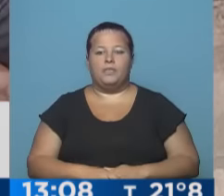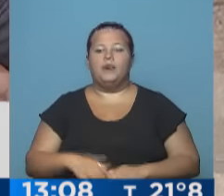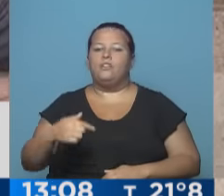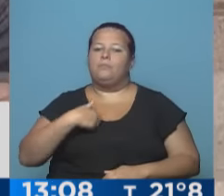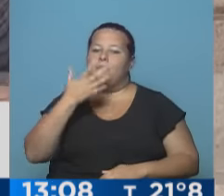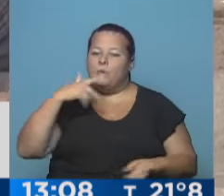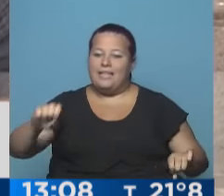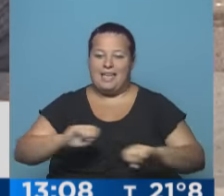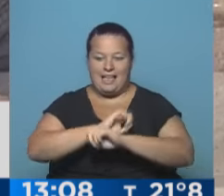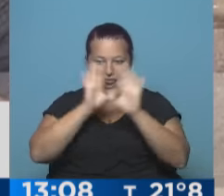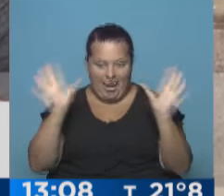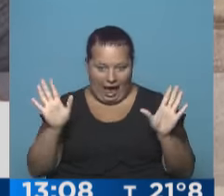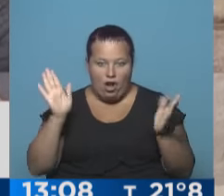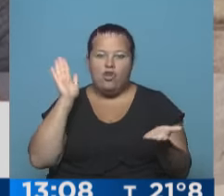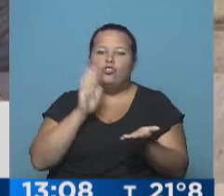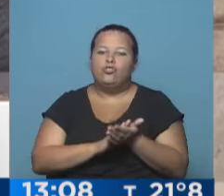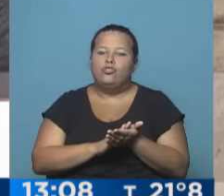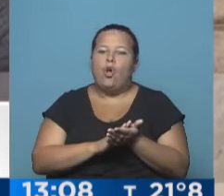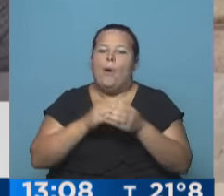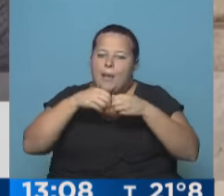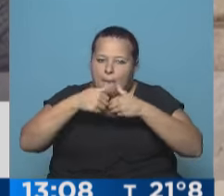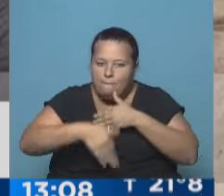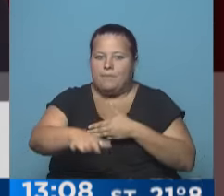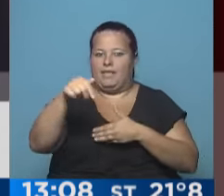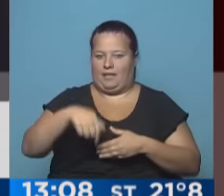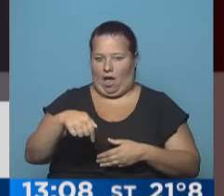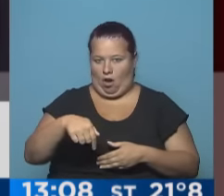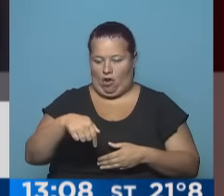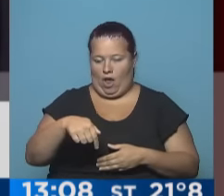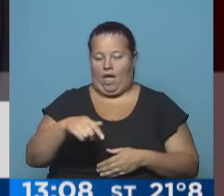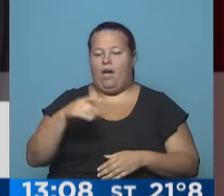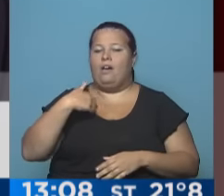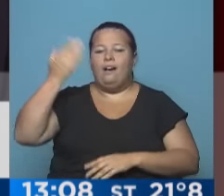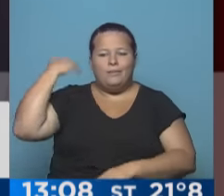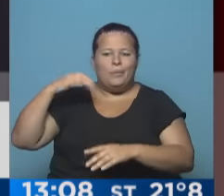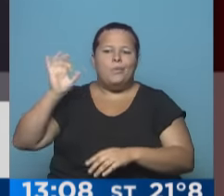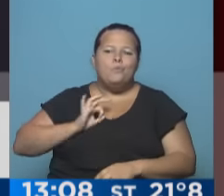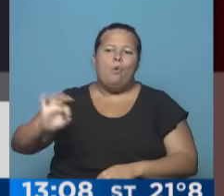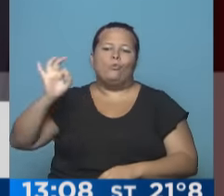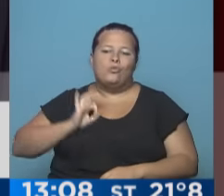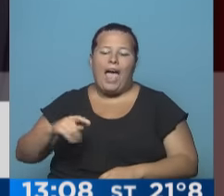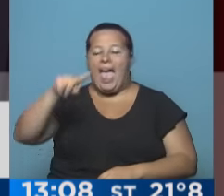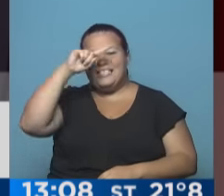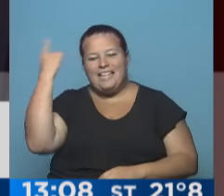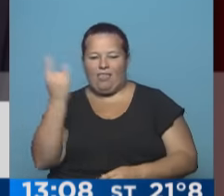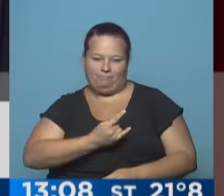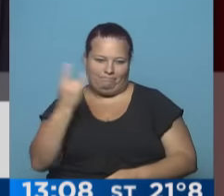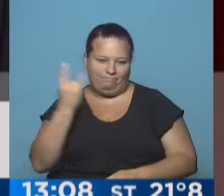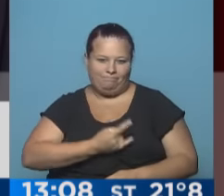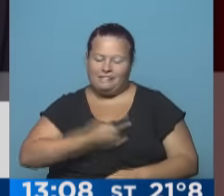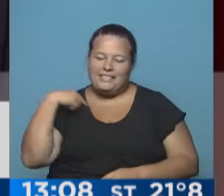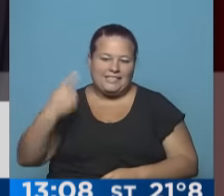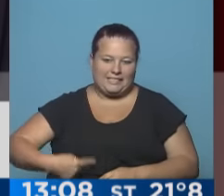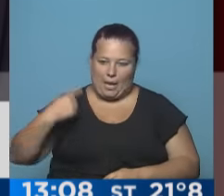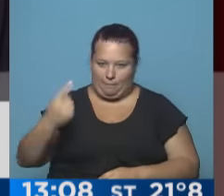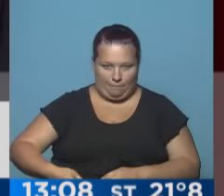ser claro sobre el punto de partida, ya que venimos de años en los que el Estado ha mentido